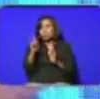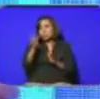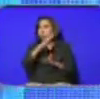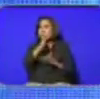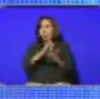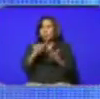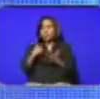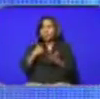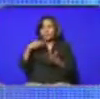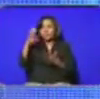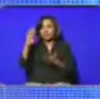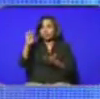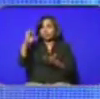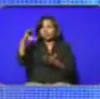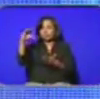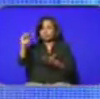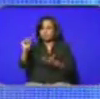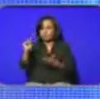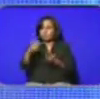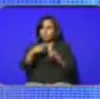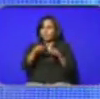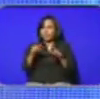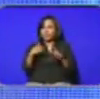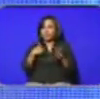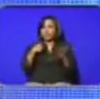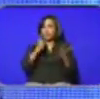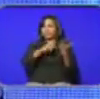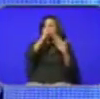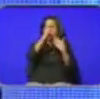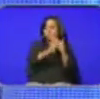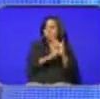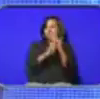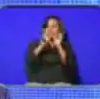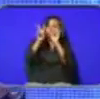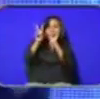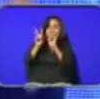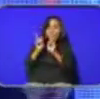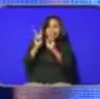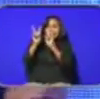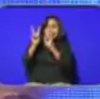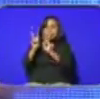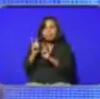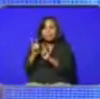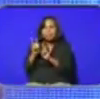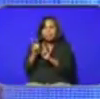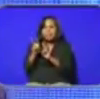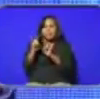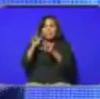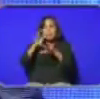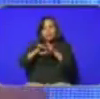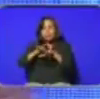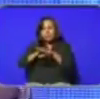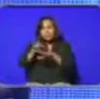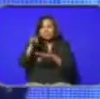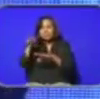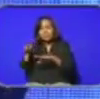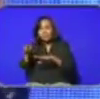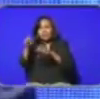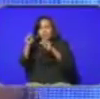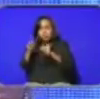de gobernanza que establecerá esos mecanismos para que tú puedas ingresar al ICSE y